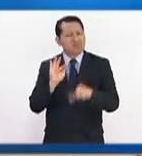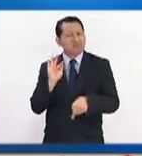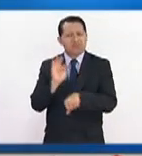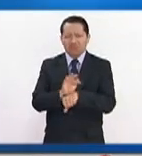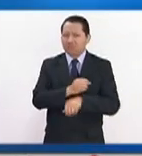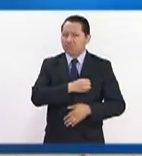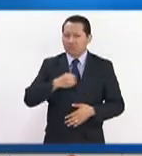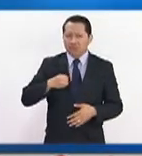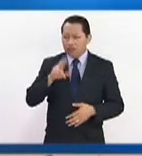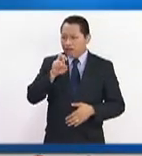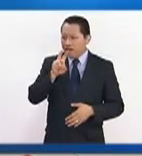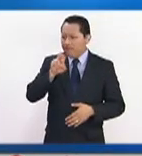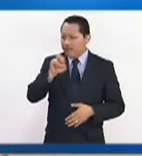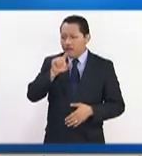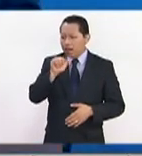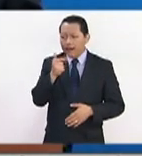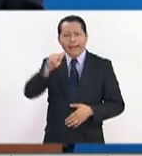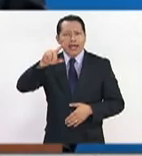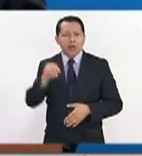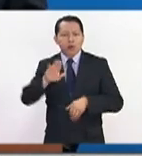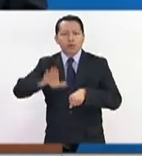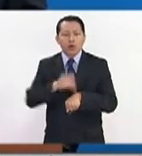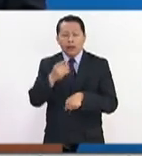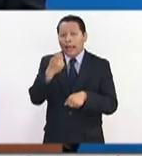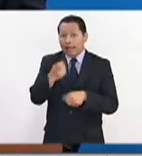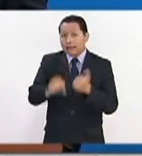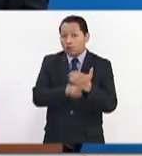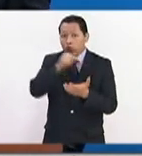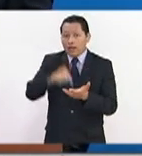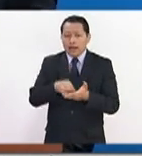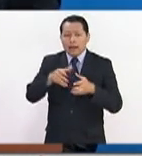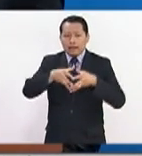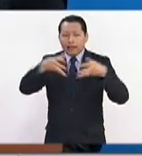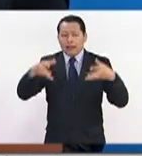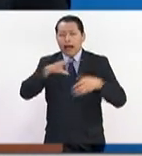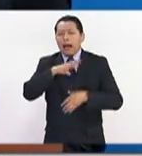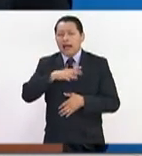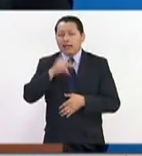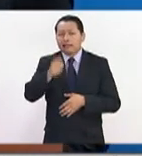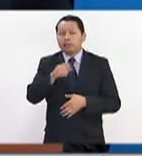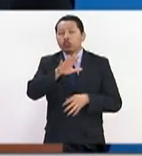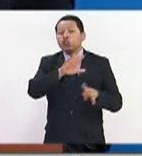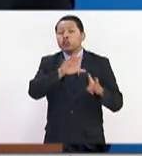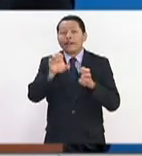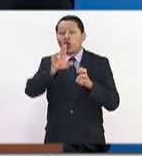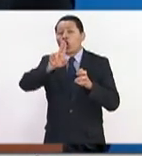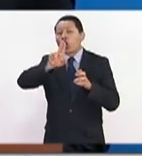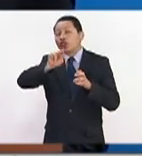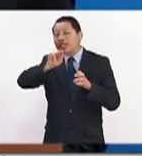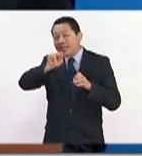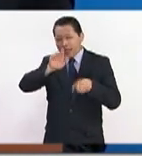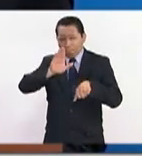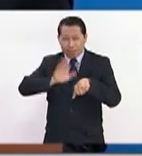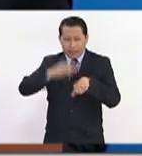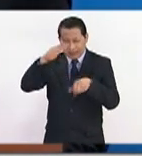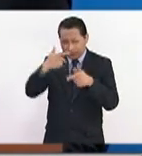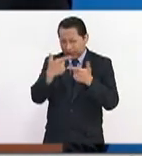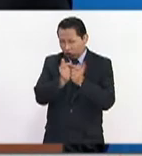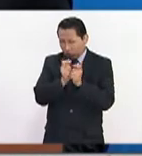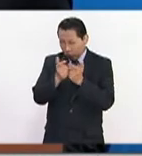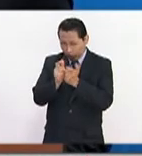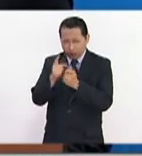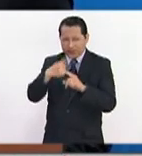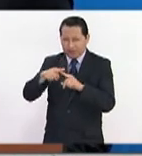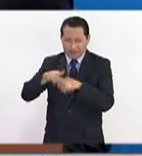Revillagigedo por tratarse de un complejo insular en el que habitan 983 especies, 68 de